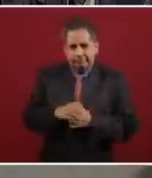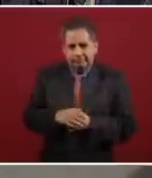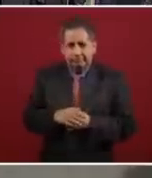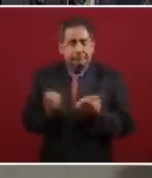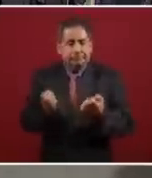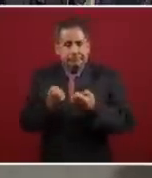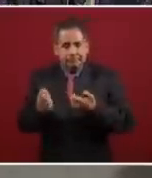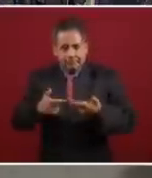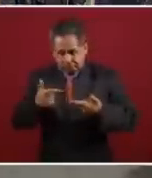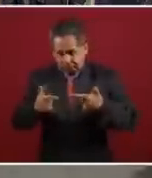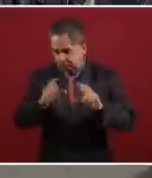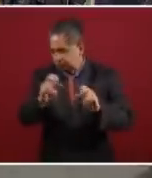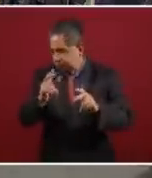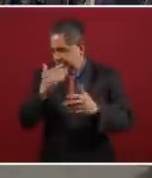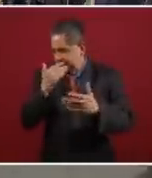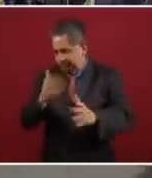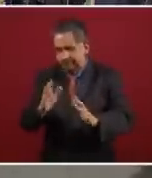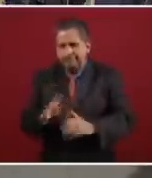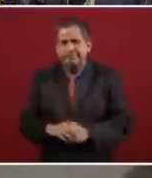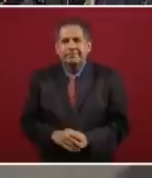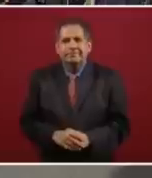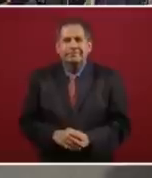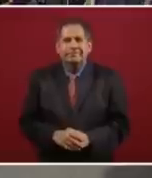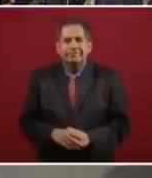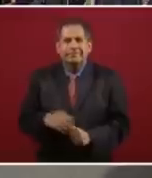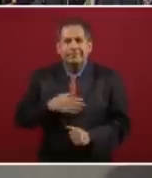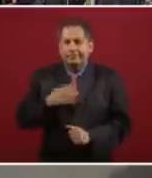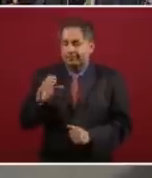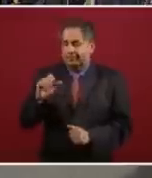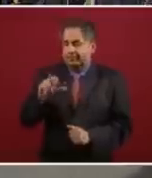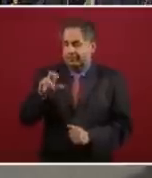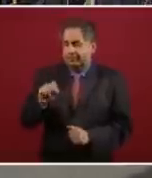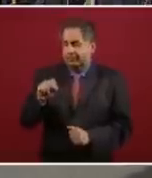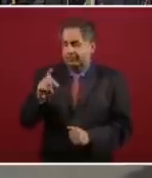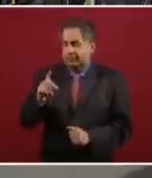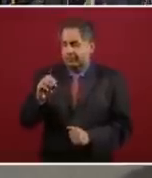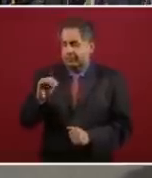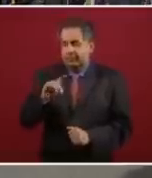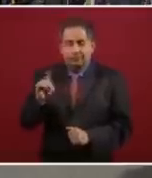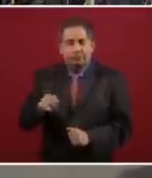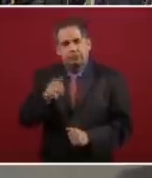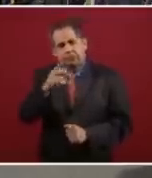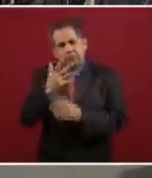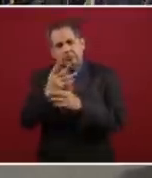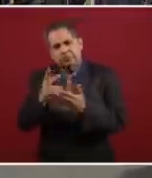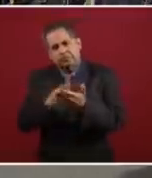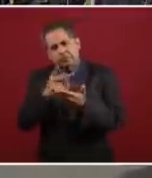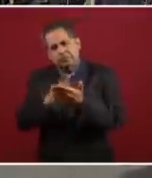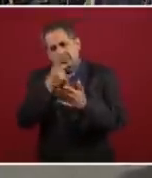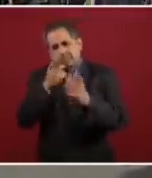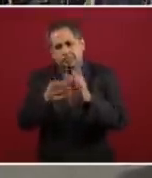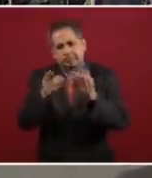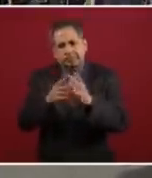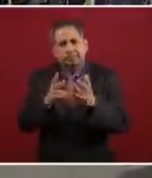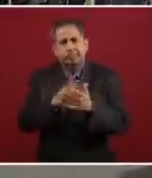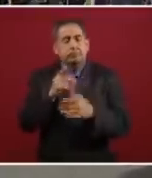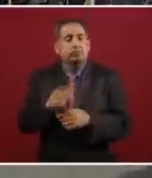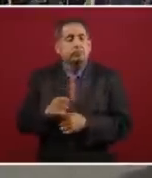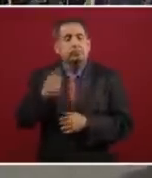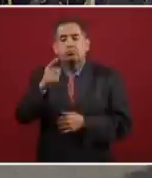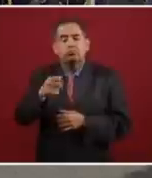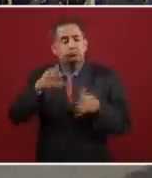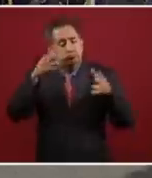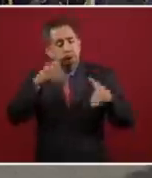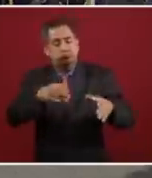Gimnasia, ejercicio. Ah, bueno, también sí. Buenos días, presidente. Carlos Domínguez, de Nación 14. Usted ha dicho en reiteradas ocasiones que uno de los